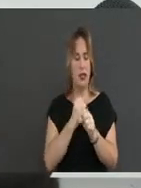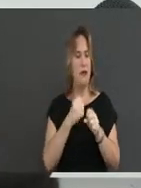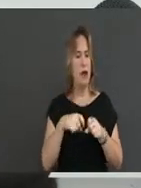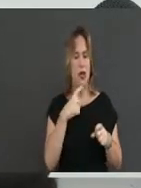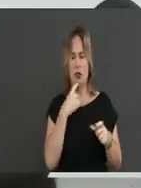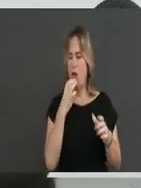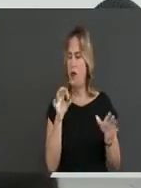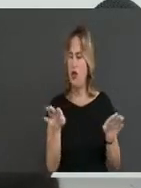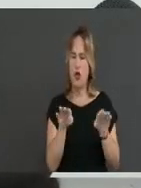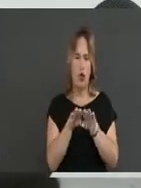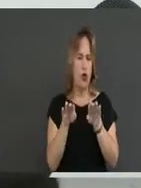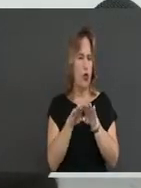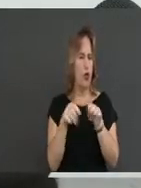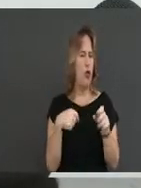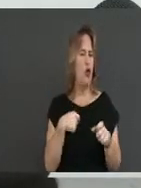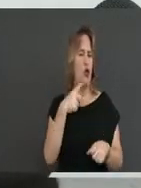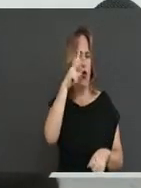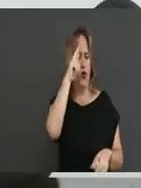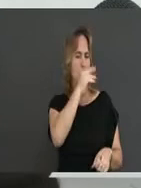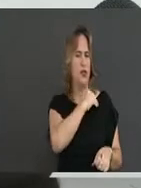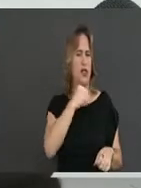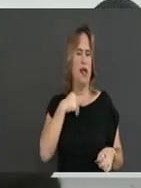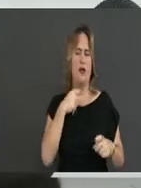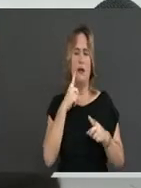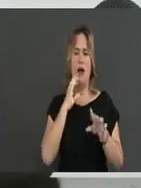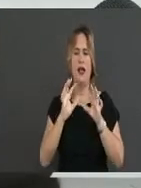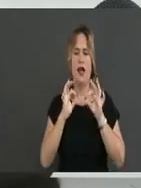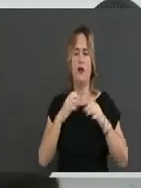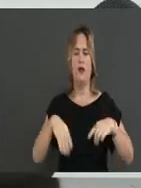muy aparejado con los compañeros de salud para